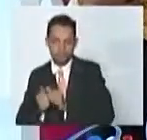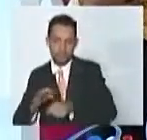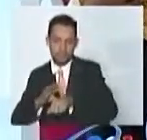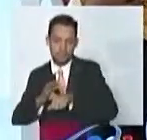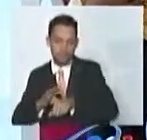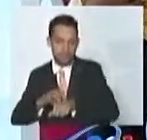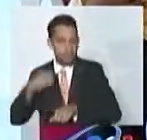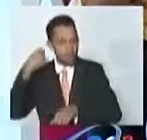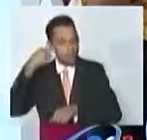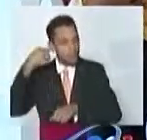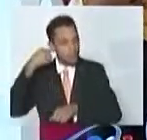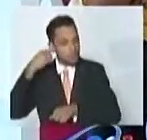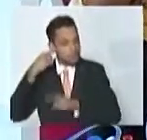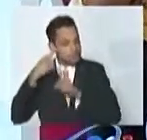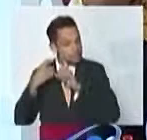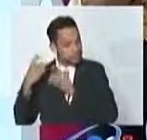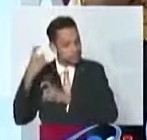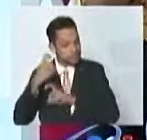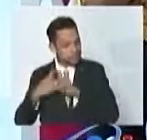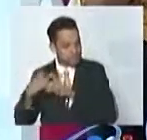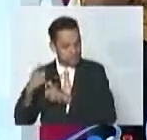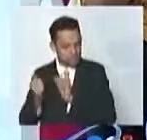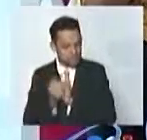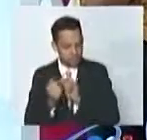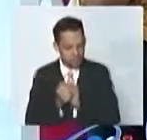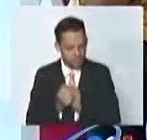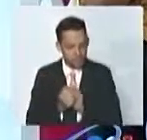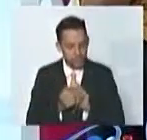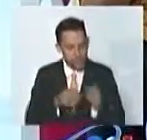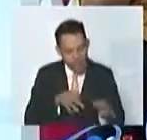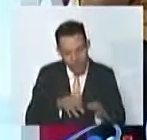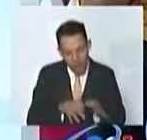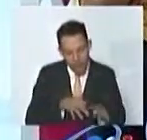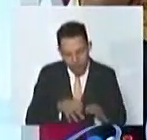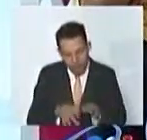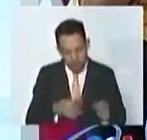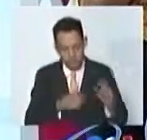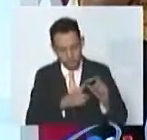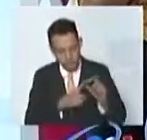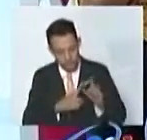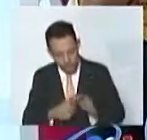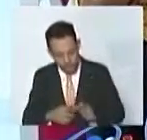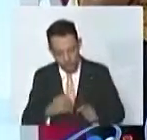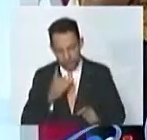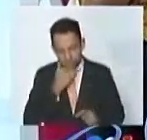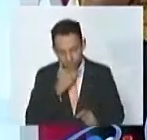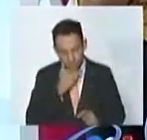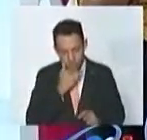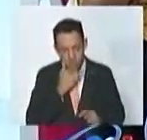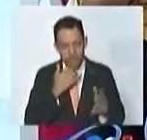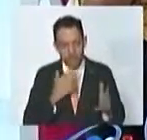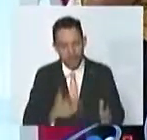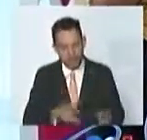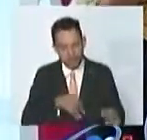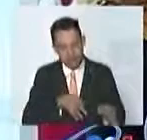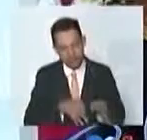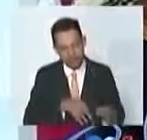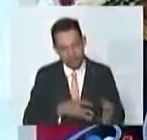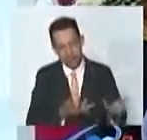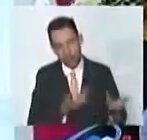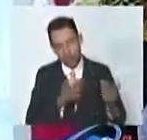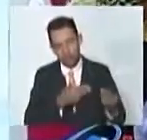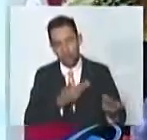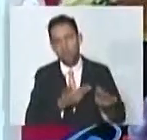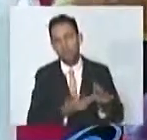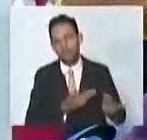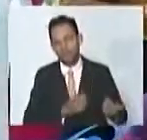trabajar y a evaluar todos los procesos del niño, a ver dónde fue que quedó opacado este